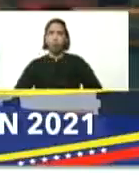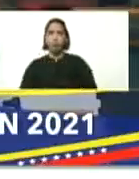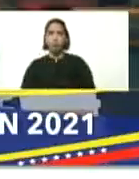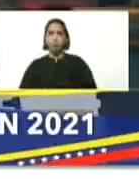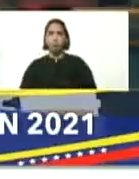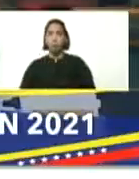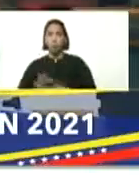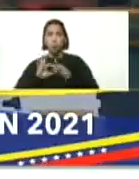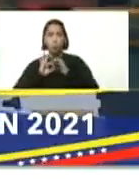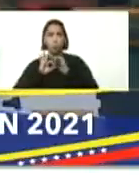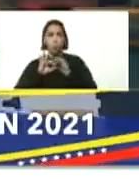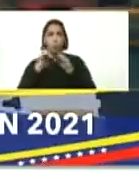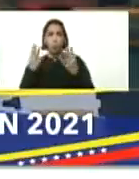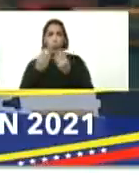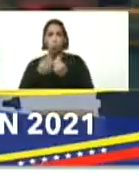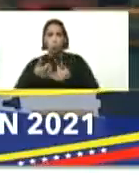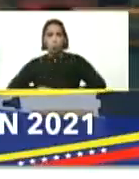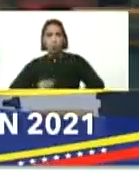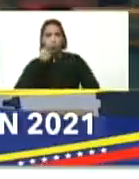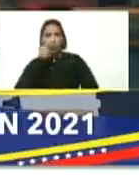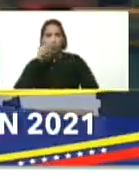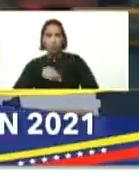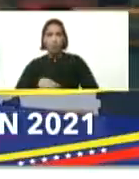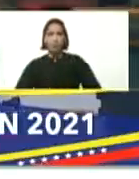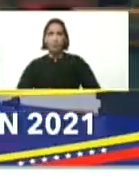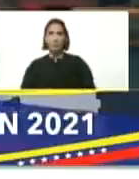de José Vicente con su hijo, entrañable.